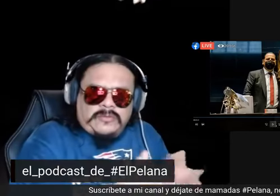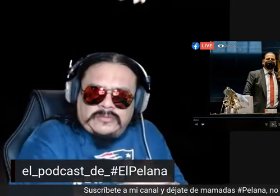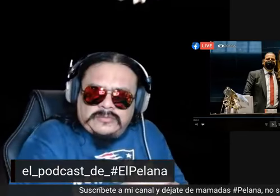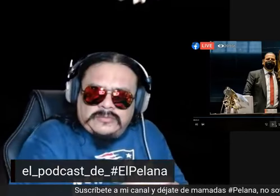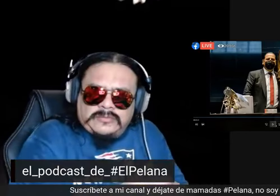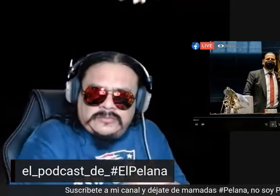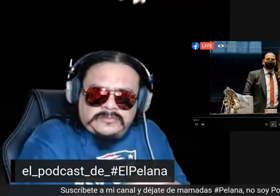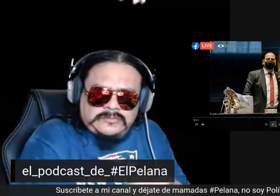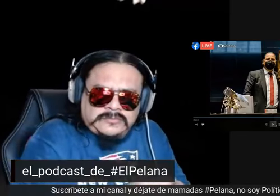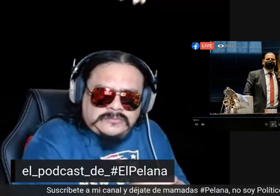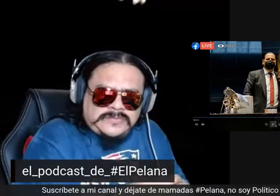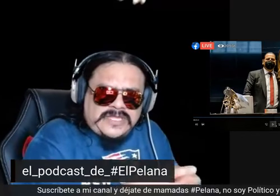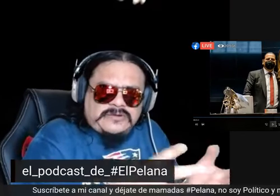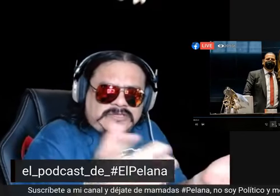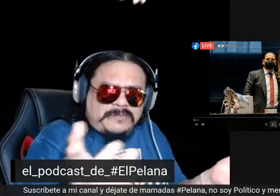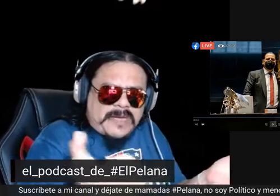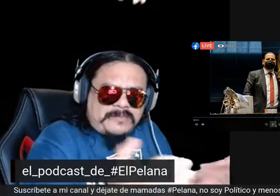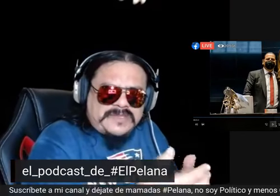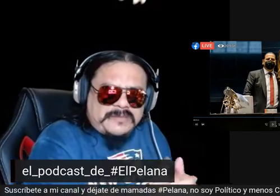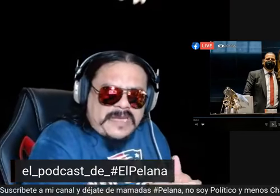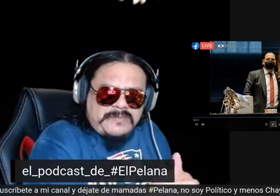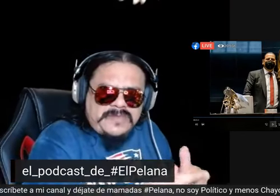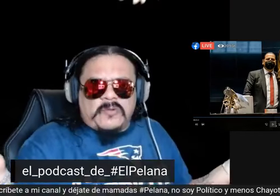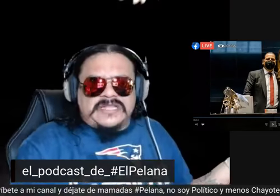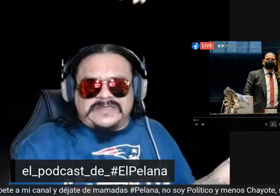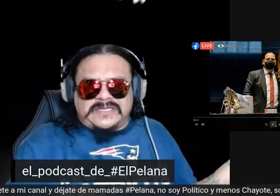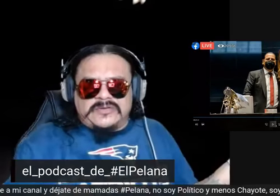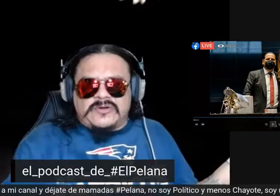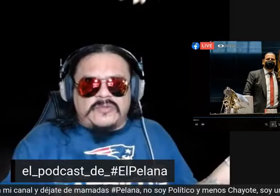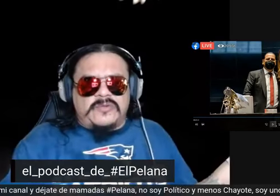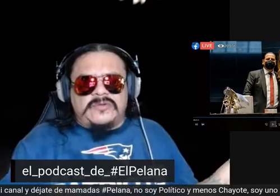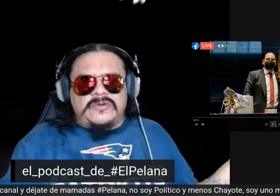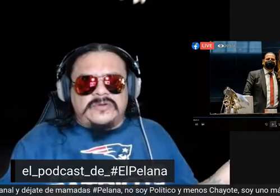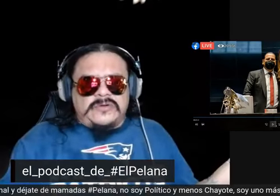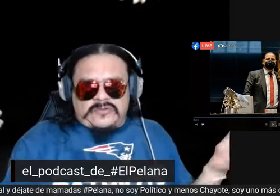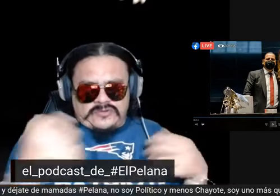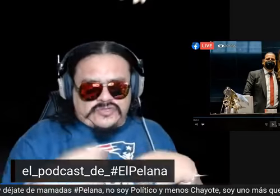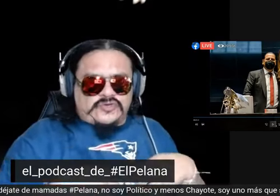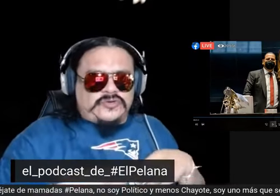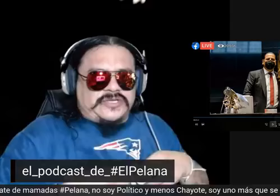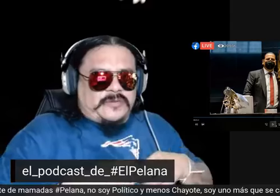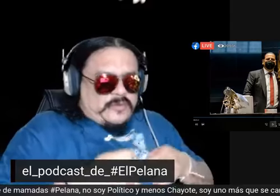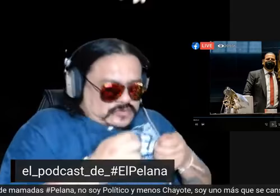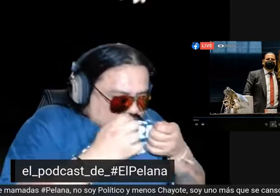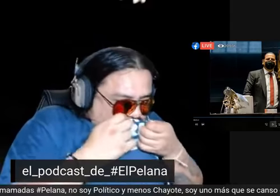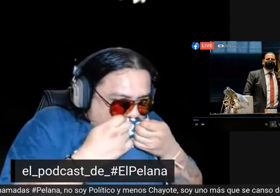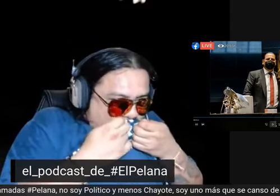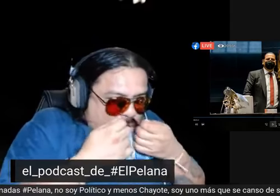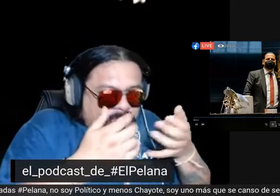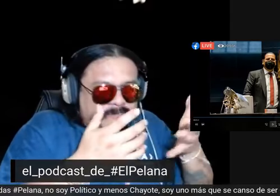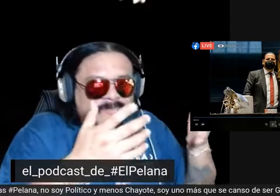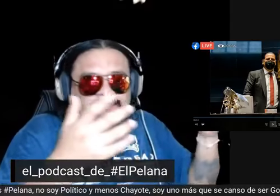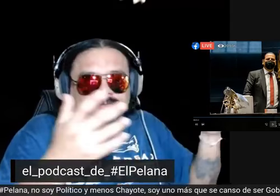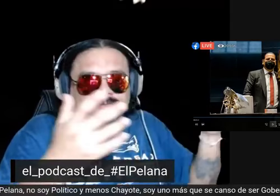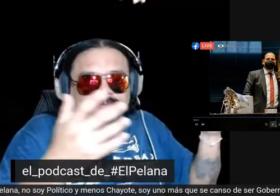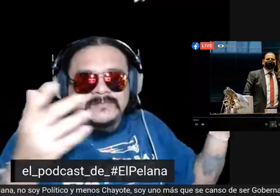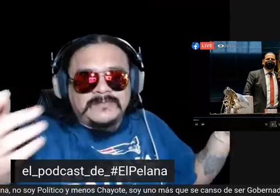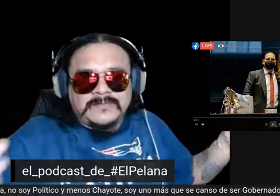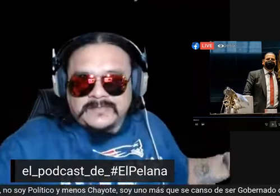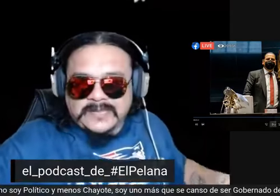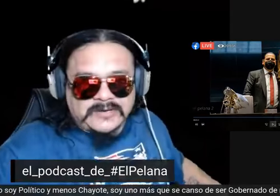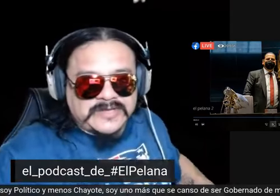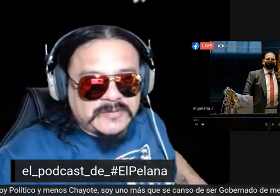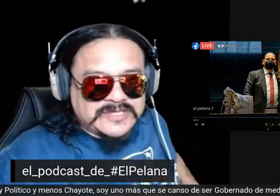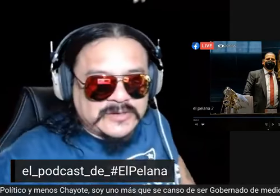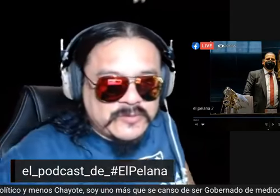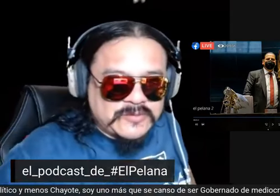¿Cómo? ¿Hijo de papi, de mami? ¿O eres mantenido como los chulos y hermosos que nos